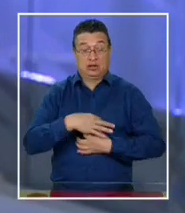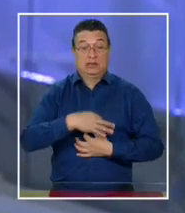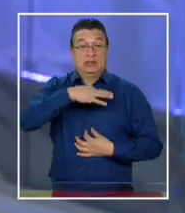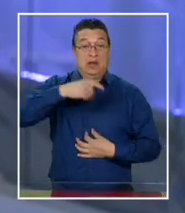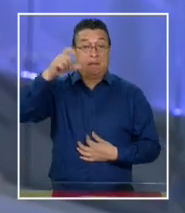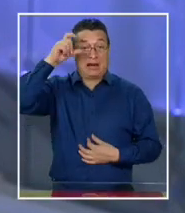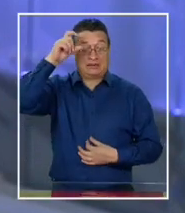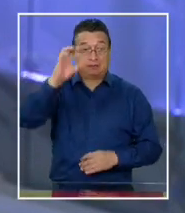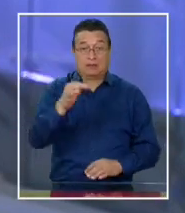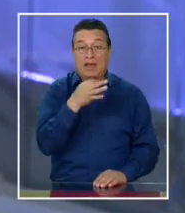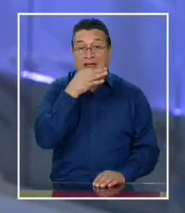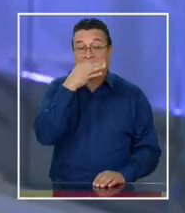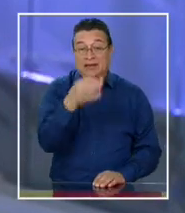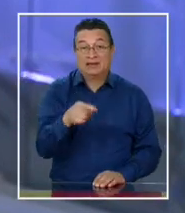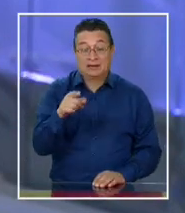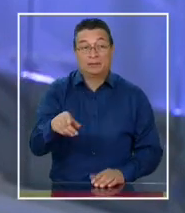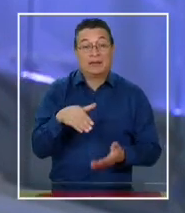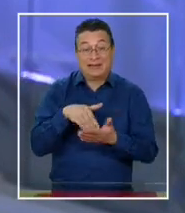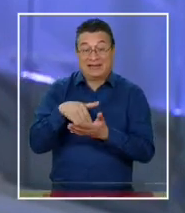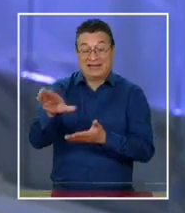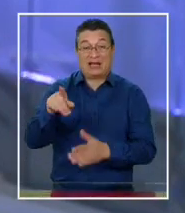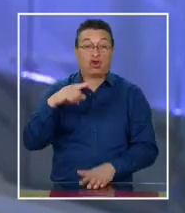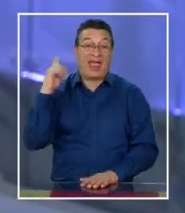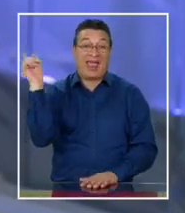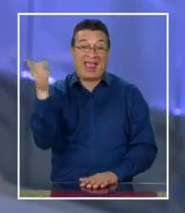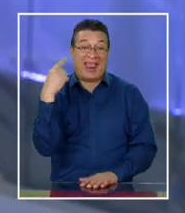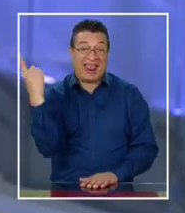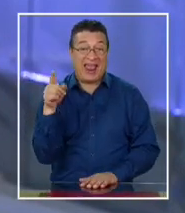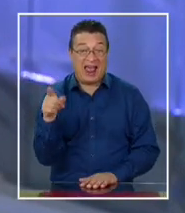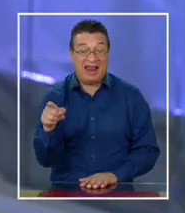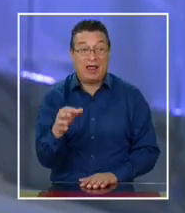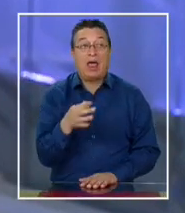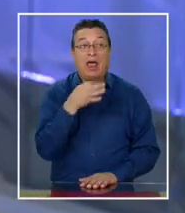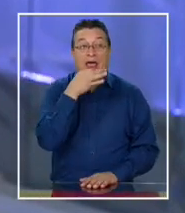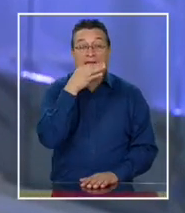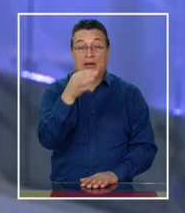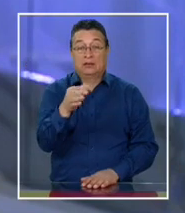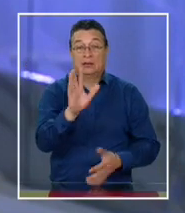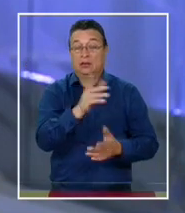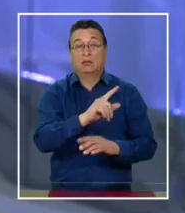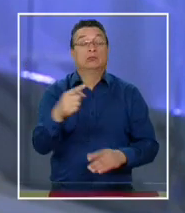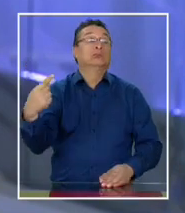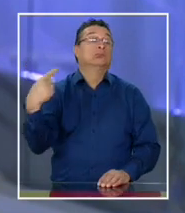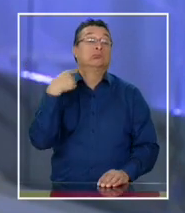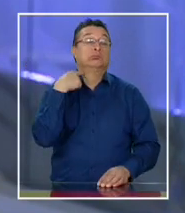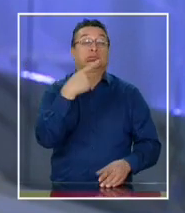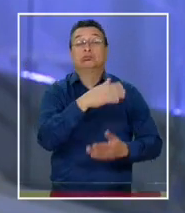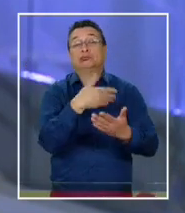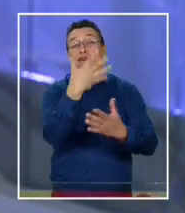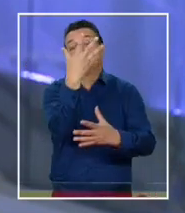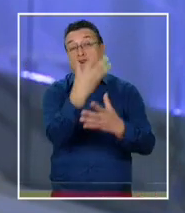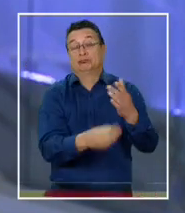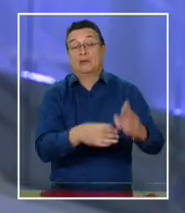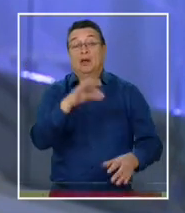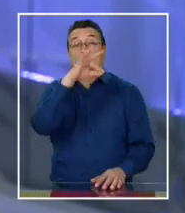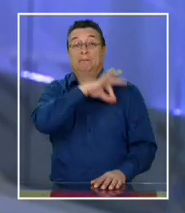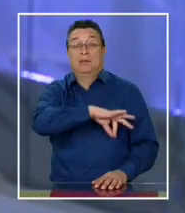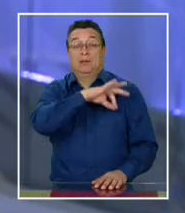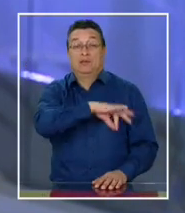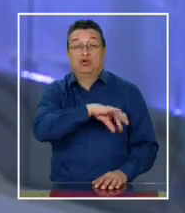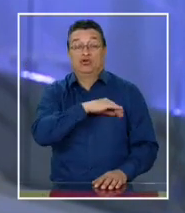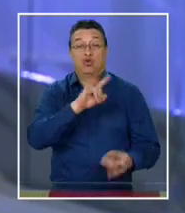con esta rechazo en general se se inviabiliza el alza de la pensión